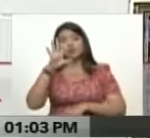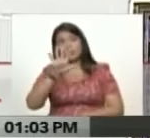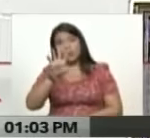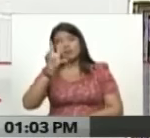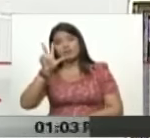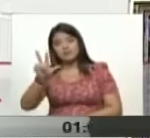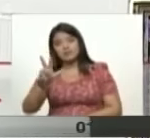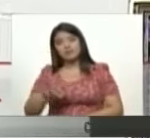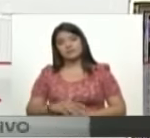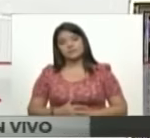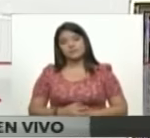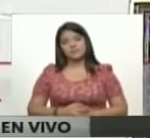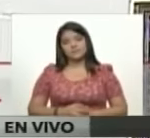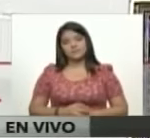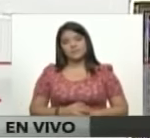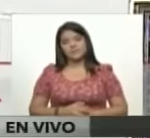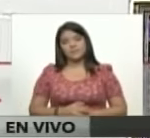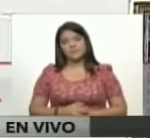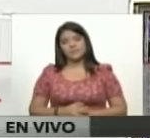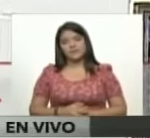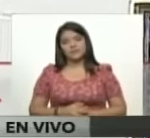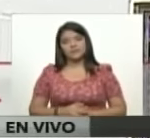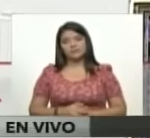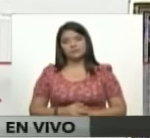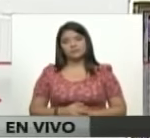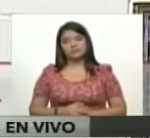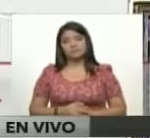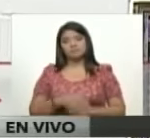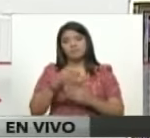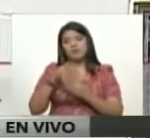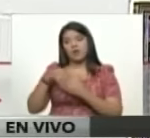1953 y engavetar la de